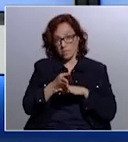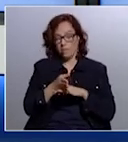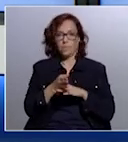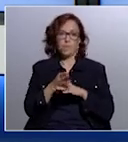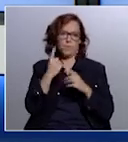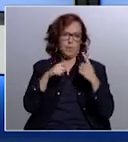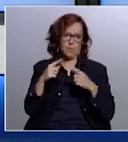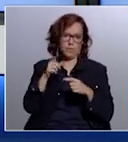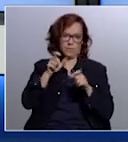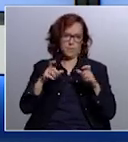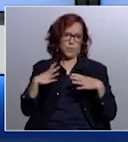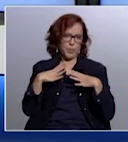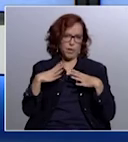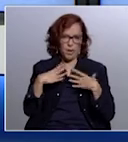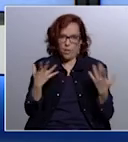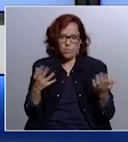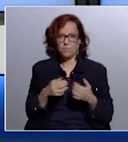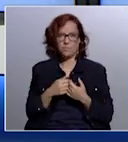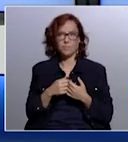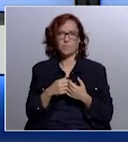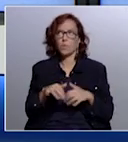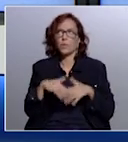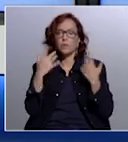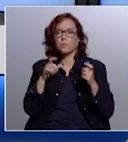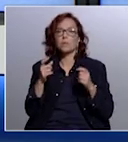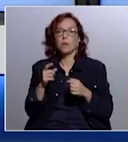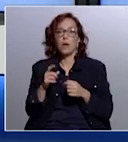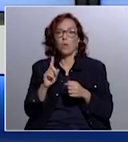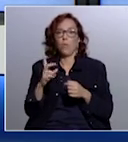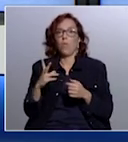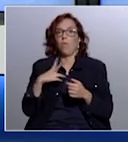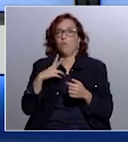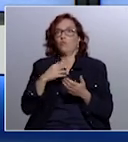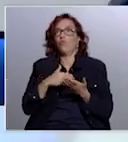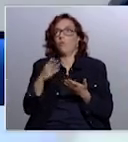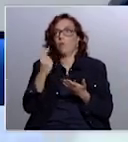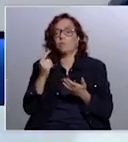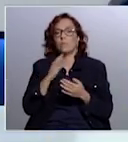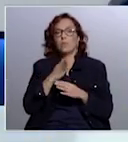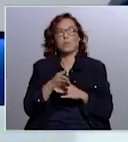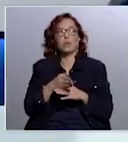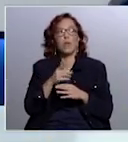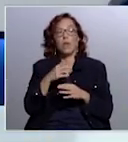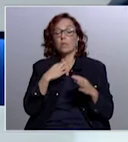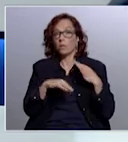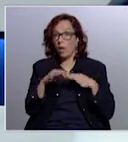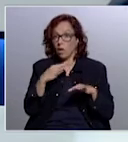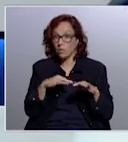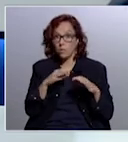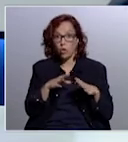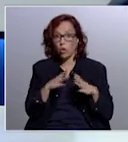y en diversos personas jubiladas en fin gente que a veces tiene pocos recursos pero que puede perfectamente acceder en el corazón del teatro está